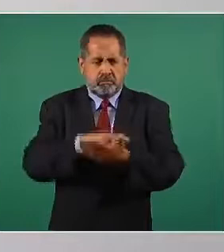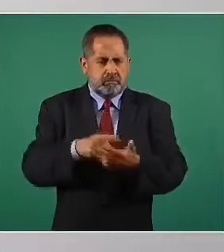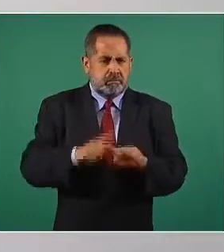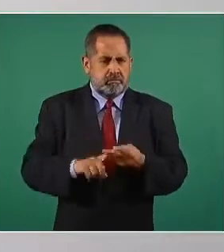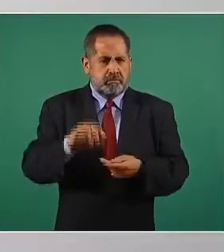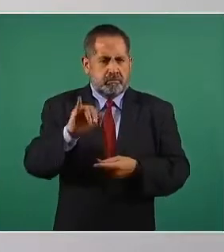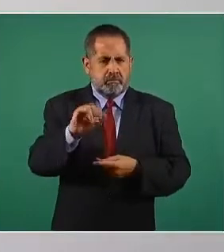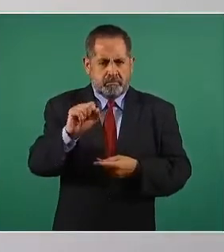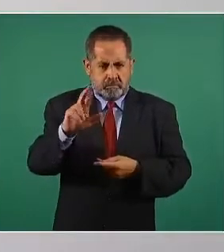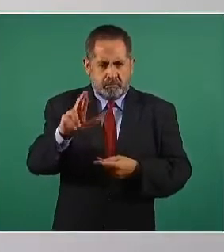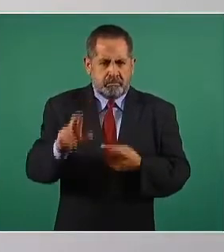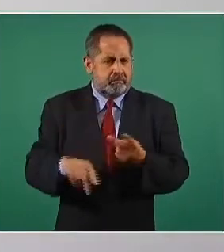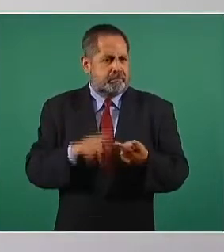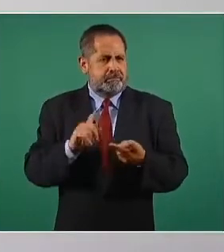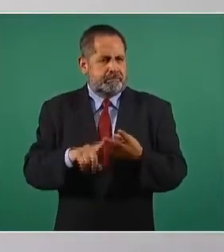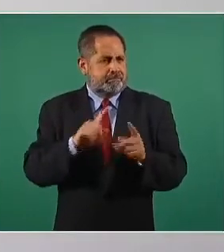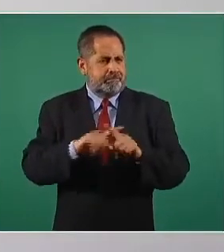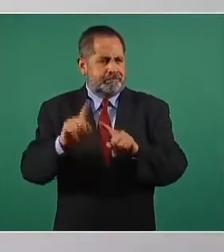renta.